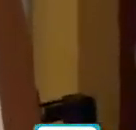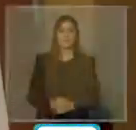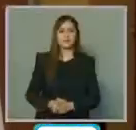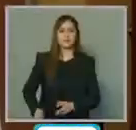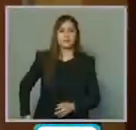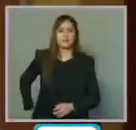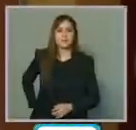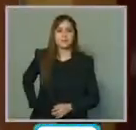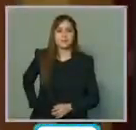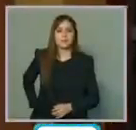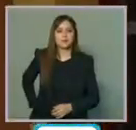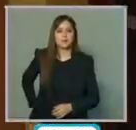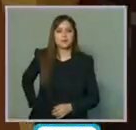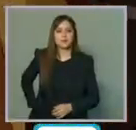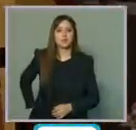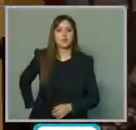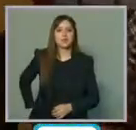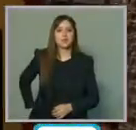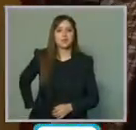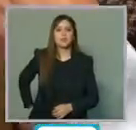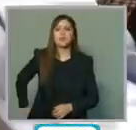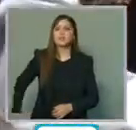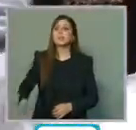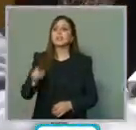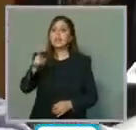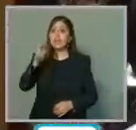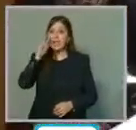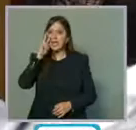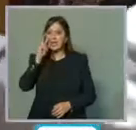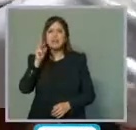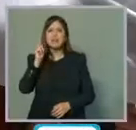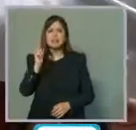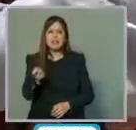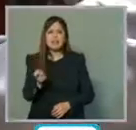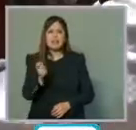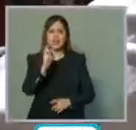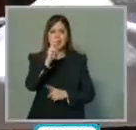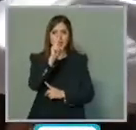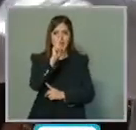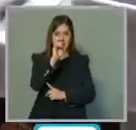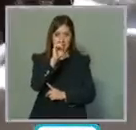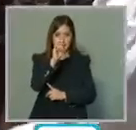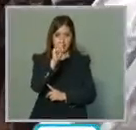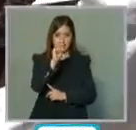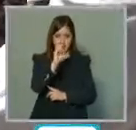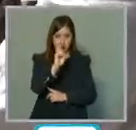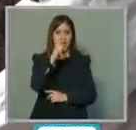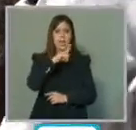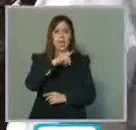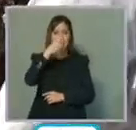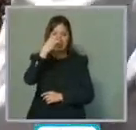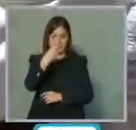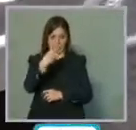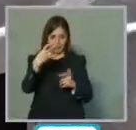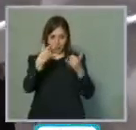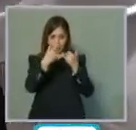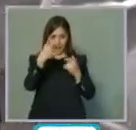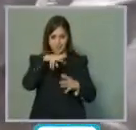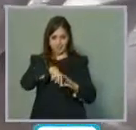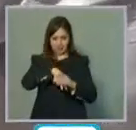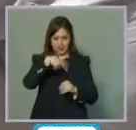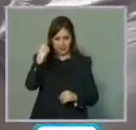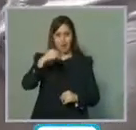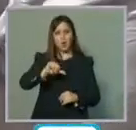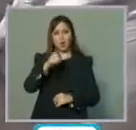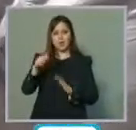A ver, tío Alberto, no, que usted muy acá, reto. Hay 3 copas vacías y 3 llenas. Moviendo